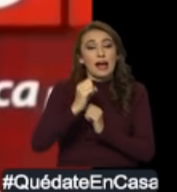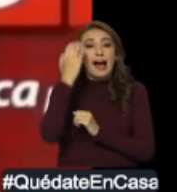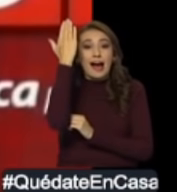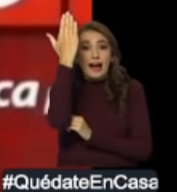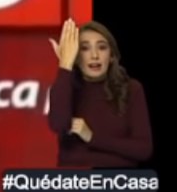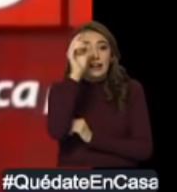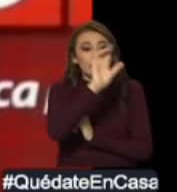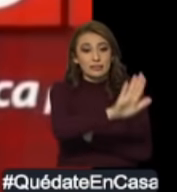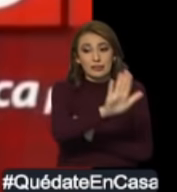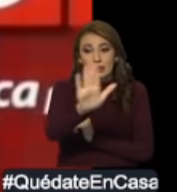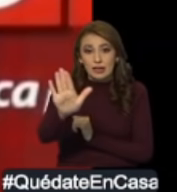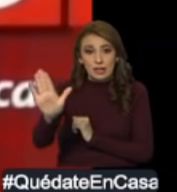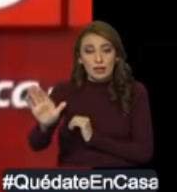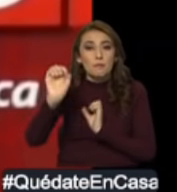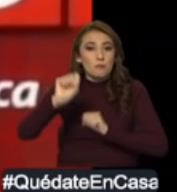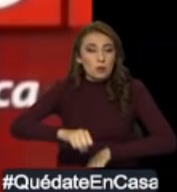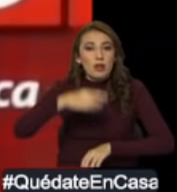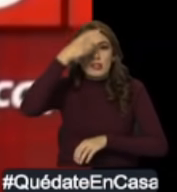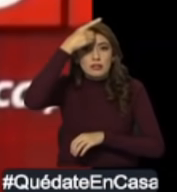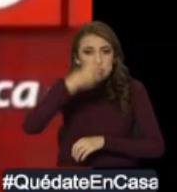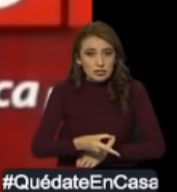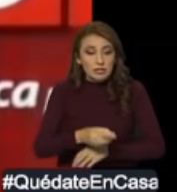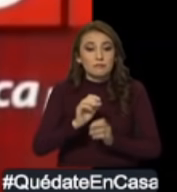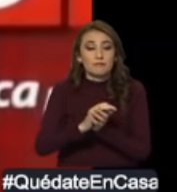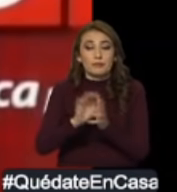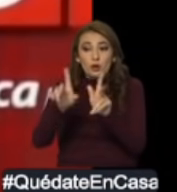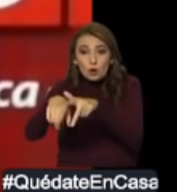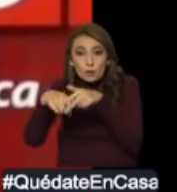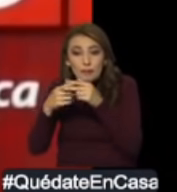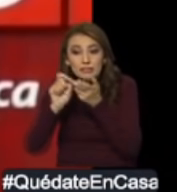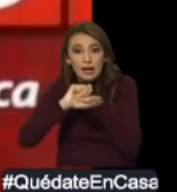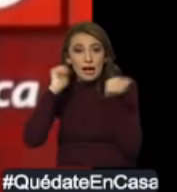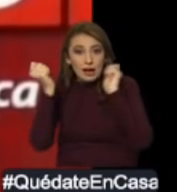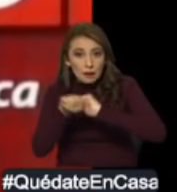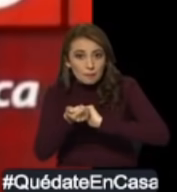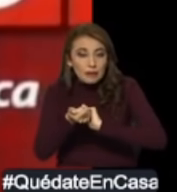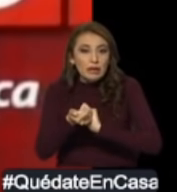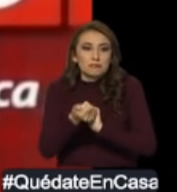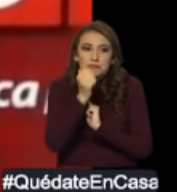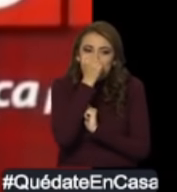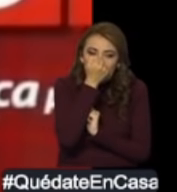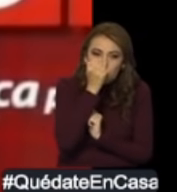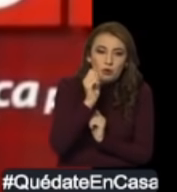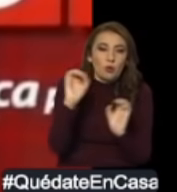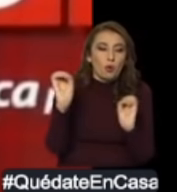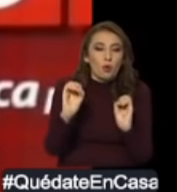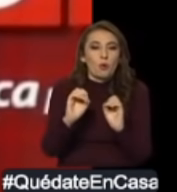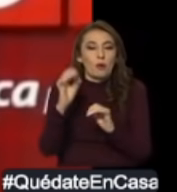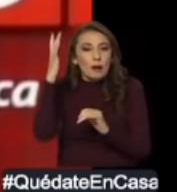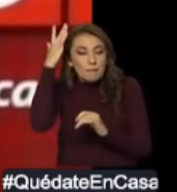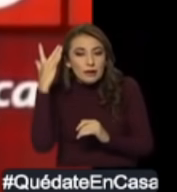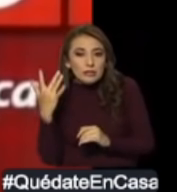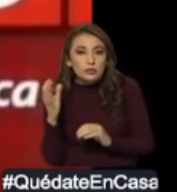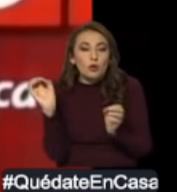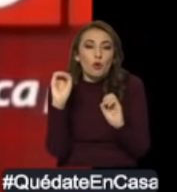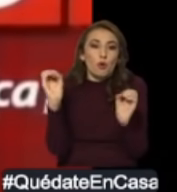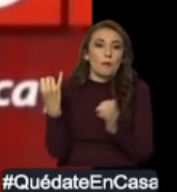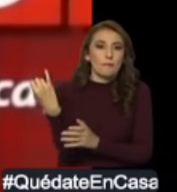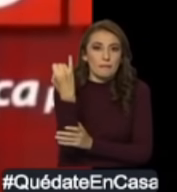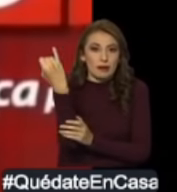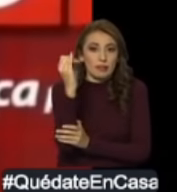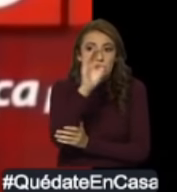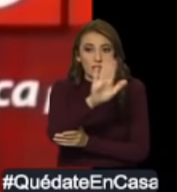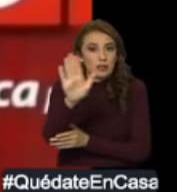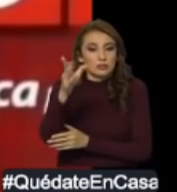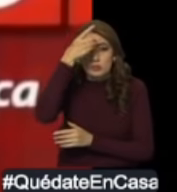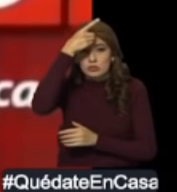última decisión de si sus cantones entran en rojo, en verde, en amarillo, en realidad a los COEs cantonales dirigidos por